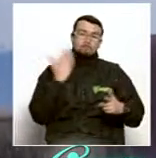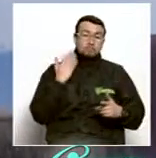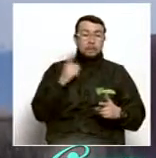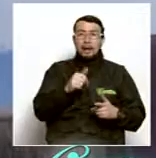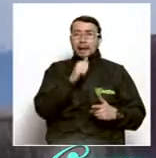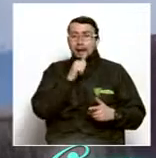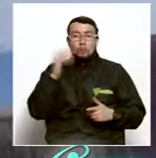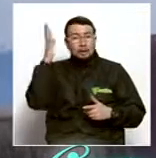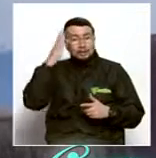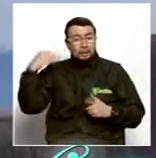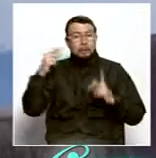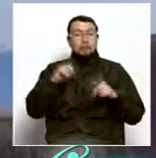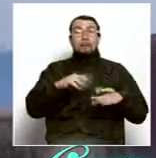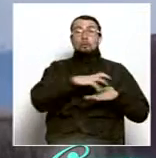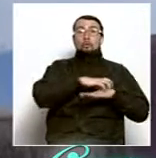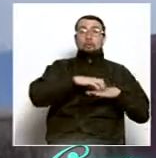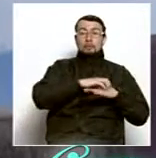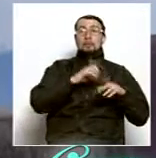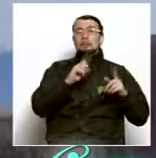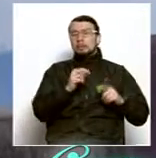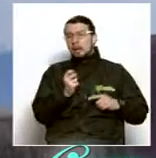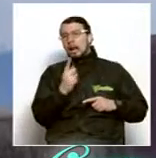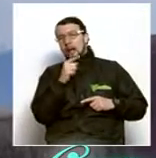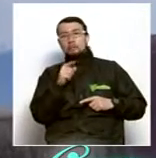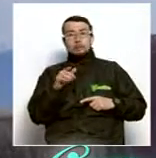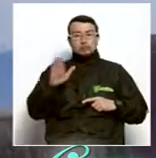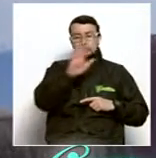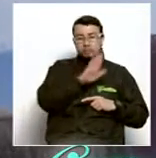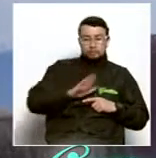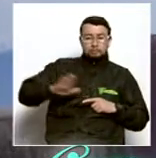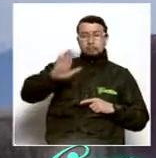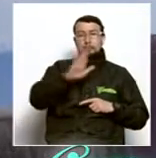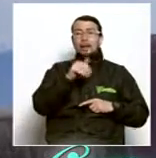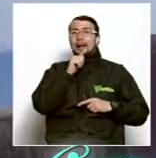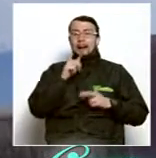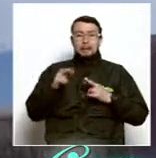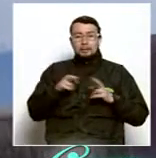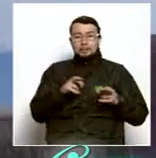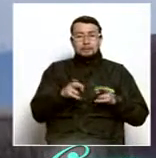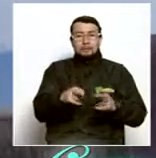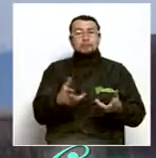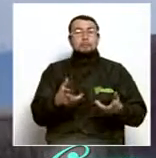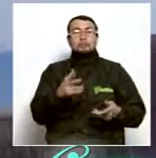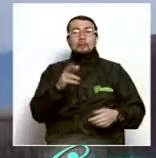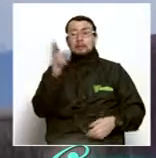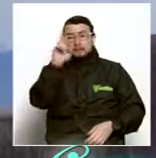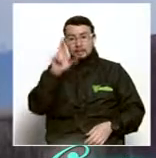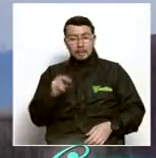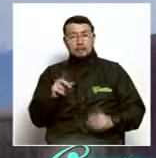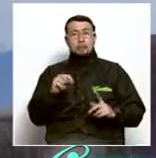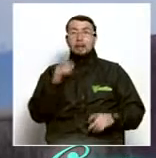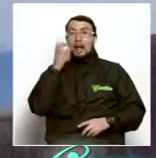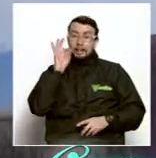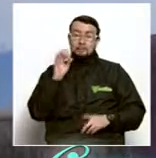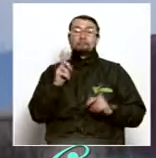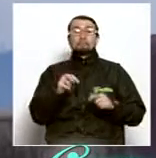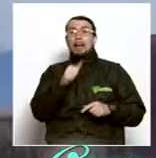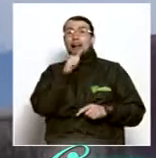Quindío y del Tolima y parte también, digamos, de esta zona del Risaralda y de Caldas, ¿no?